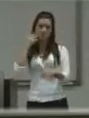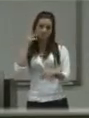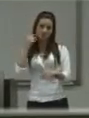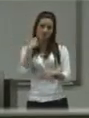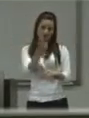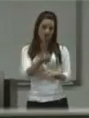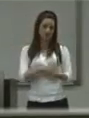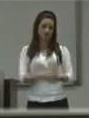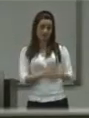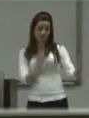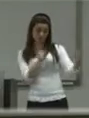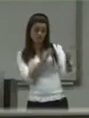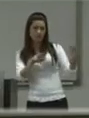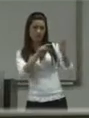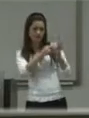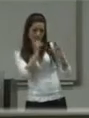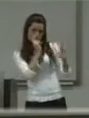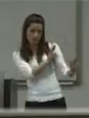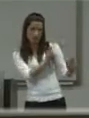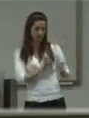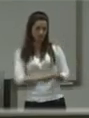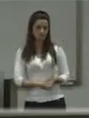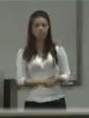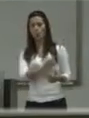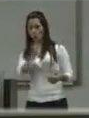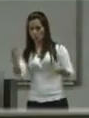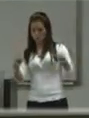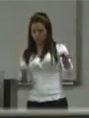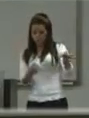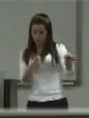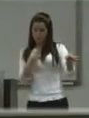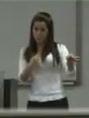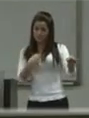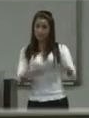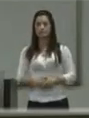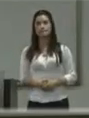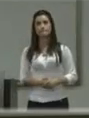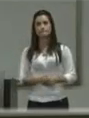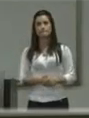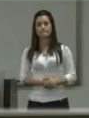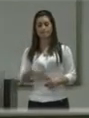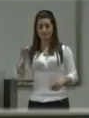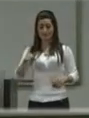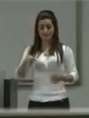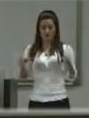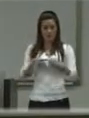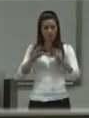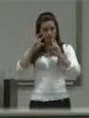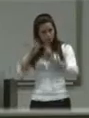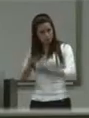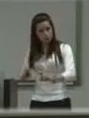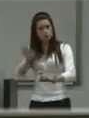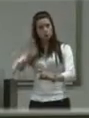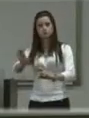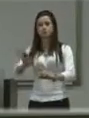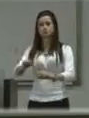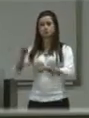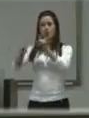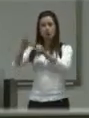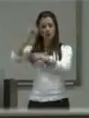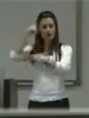como el reconocimiento también hay una pregunta sobre cuál es como la percepción que tuvimos en la investigación de la posición que tienen los